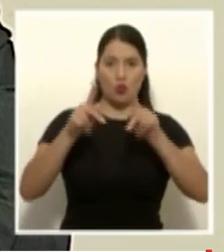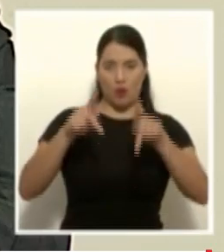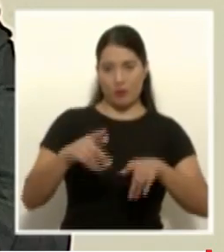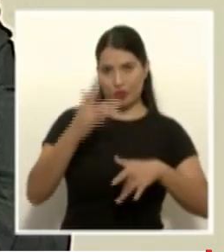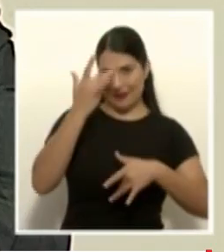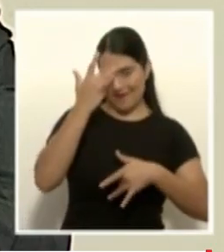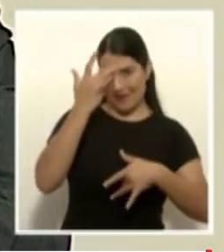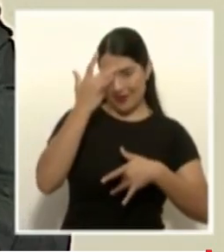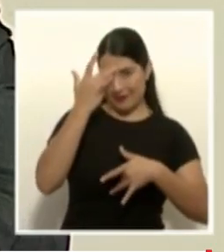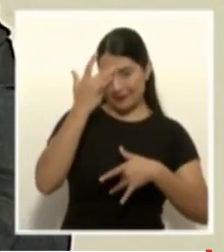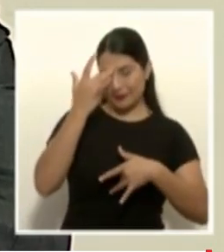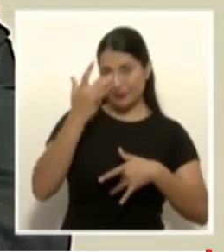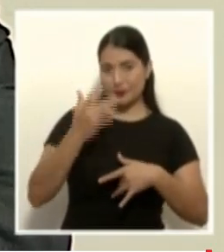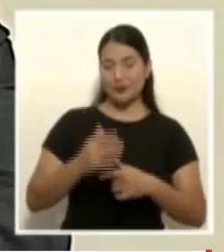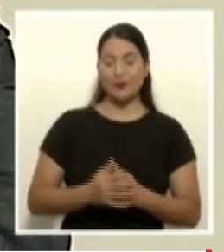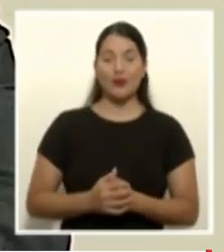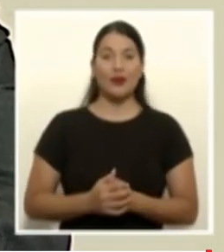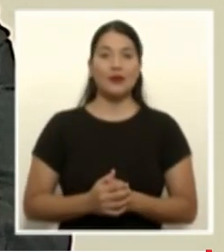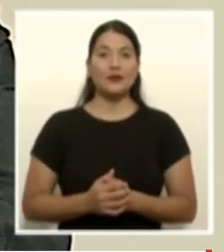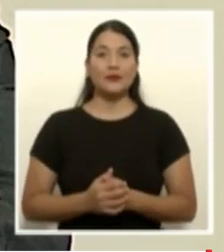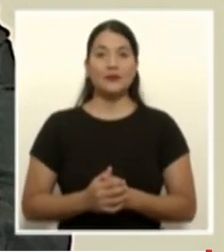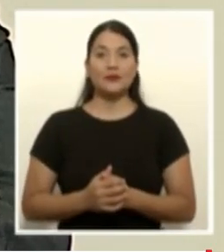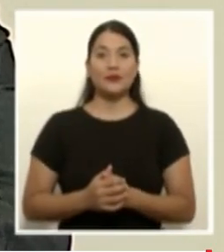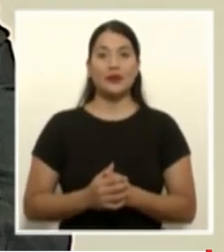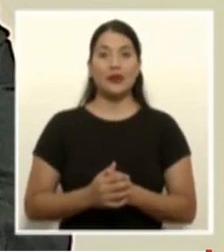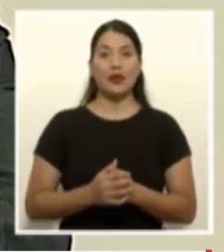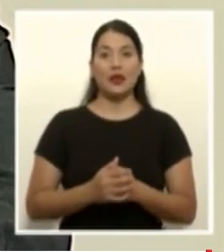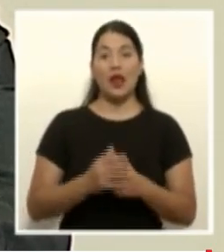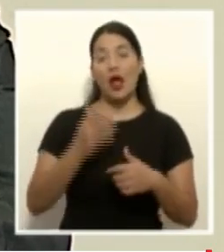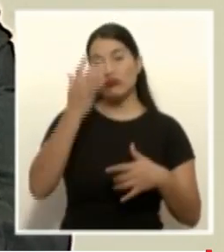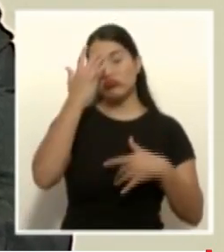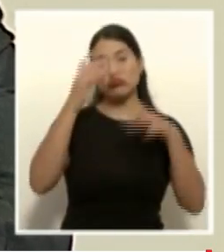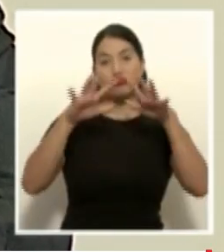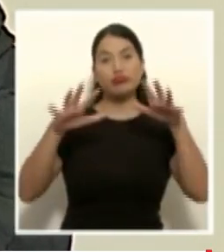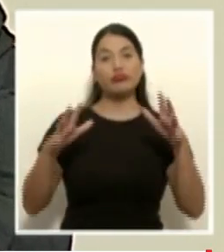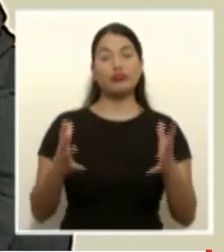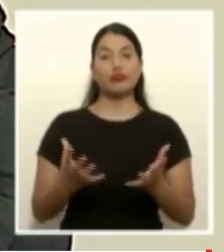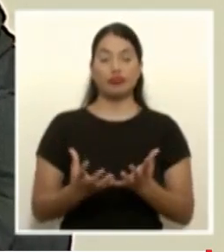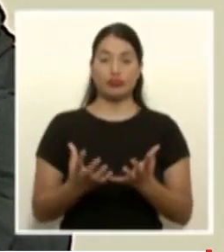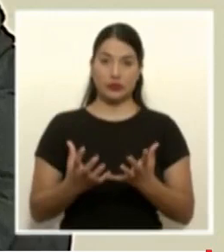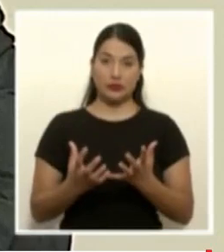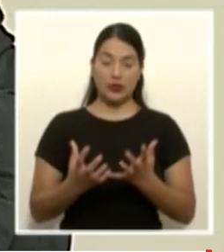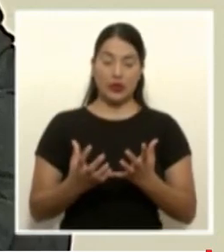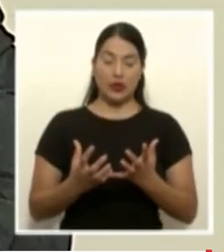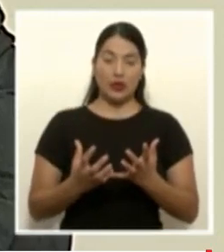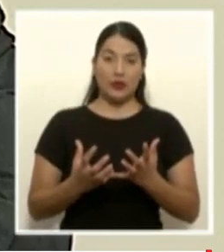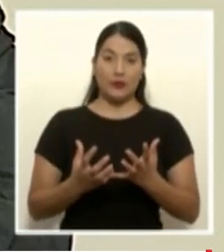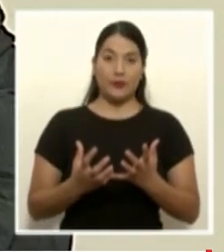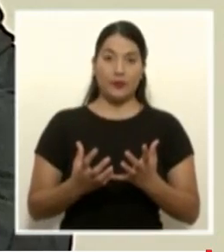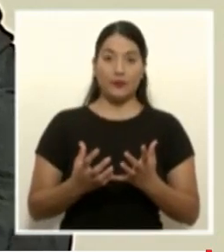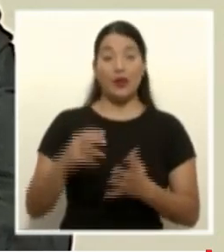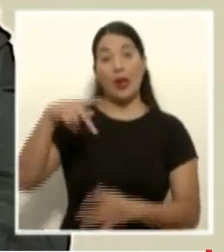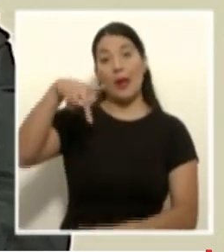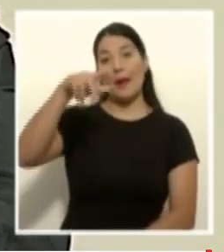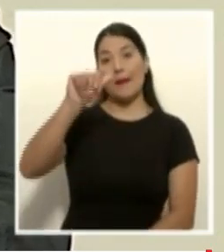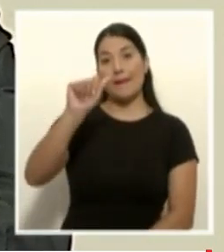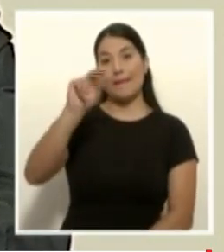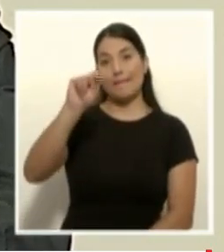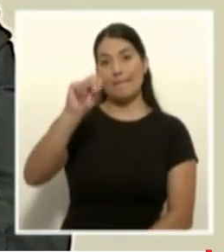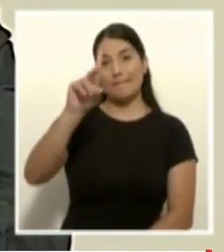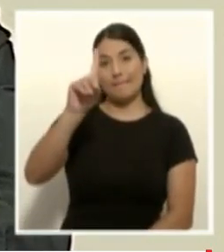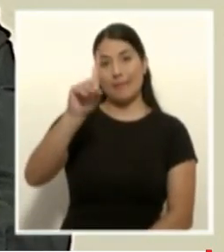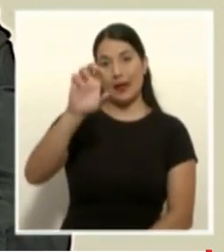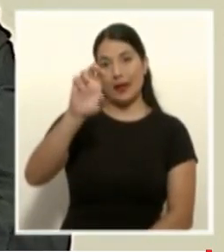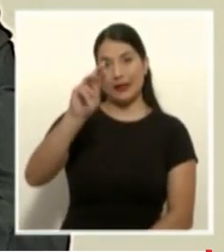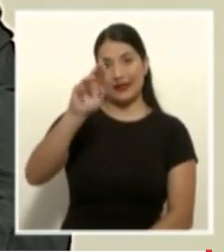teniendo por la pandemia. Bueno, epidemia en Costa Rica, pandemia a nivel mundial. Justamente eso, la pandemia es un término que habla de una